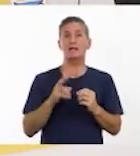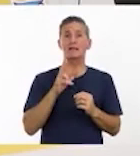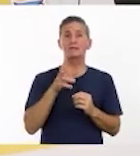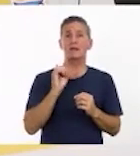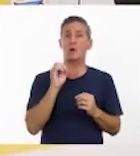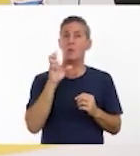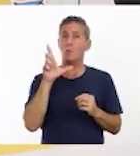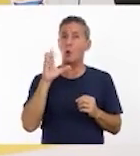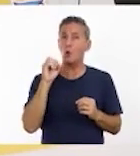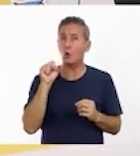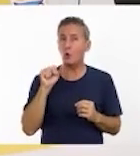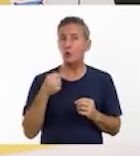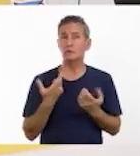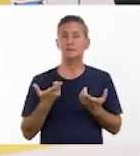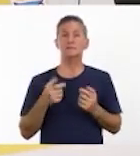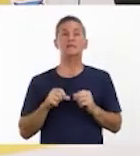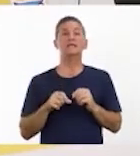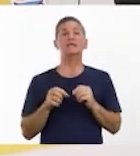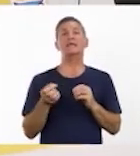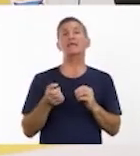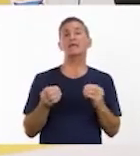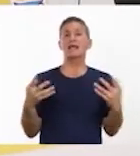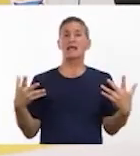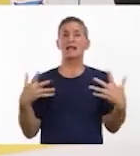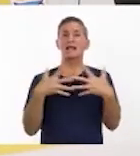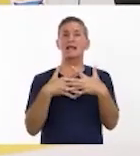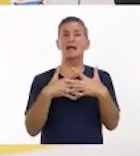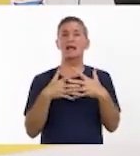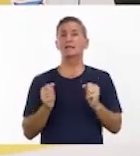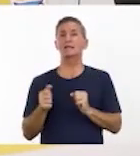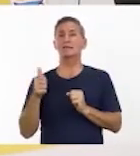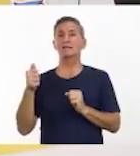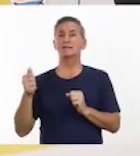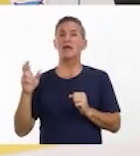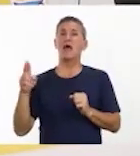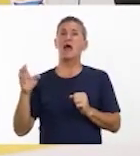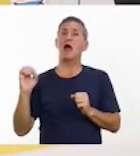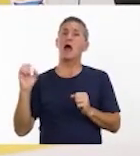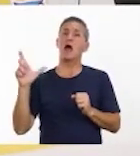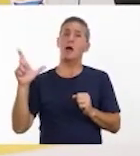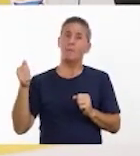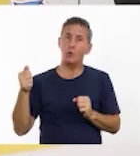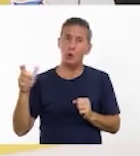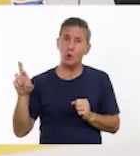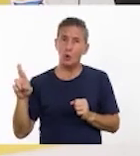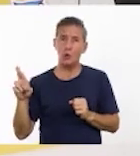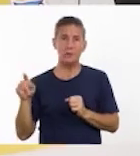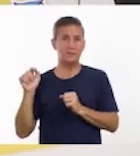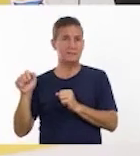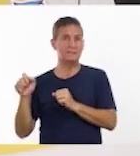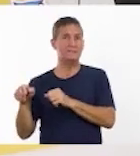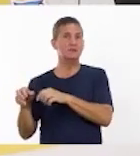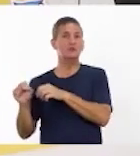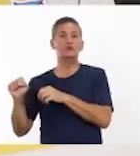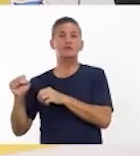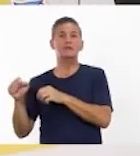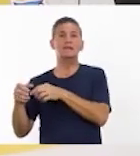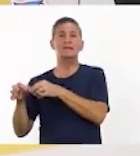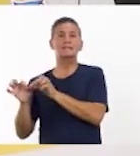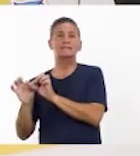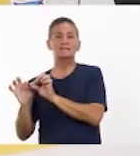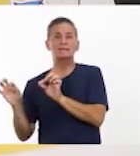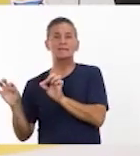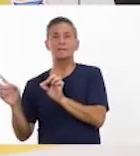polos. Y el enlace covalente apolar lo presentan las sustancias simples